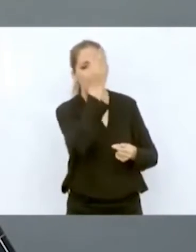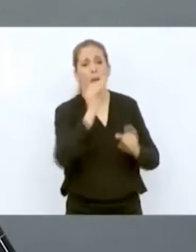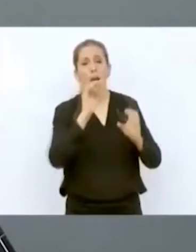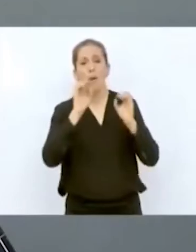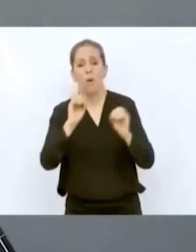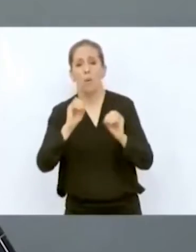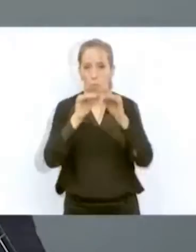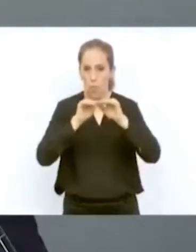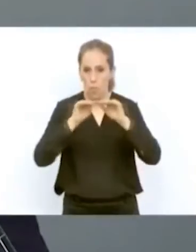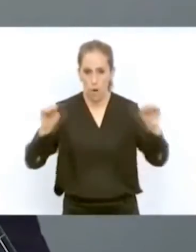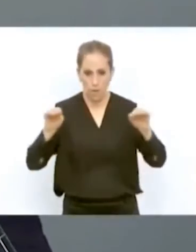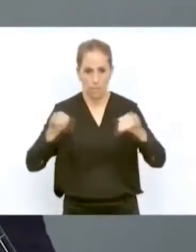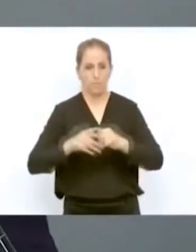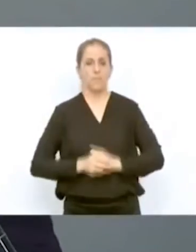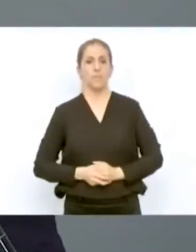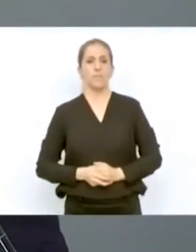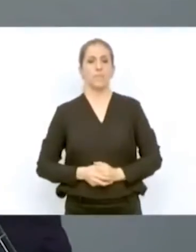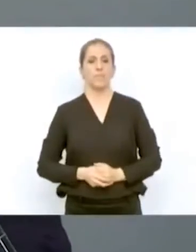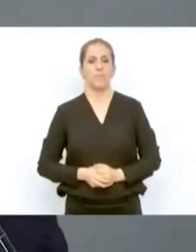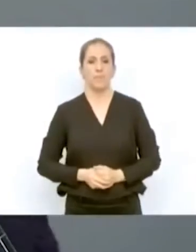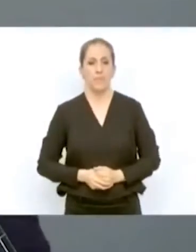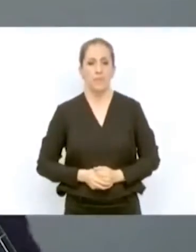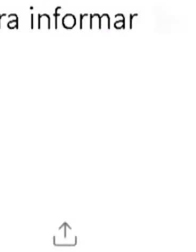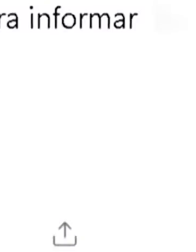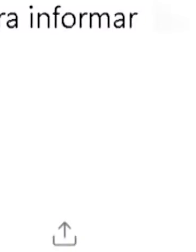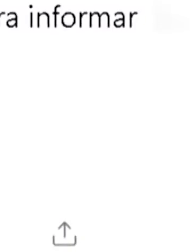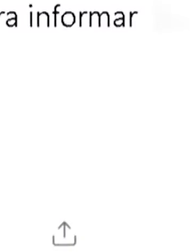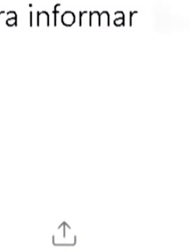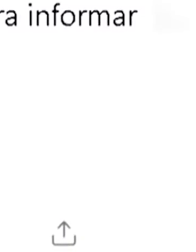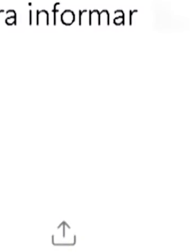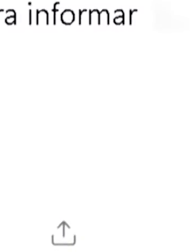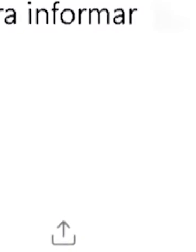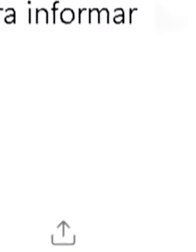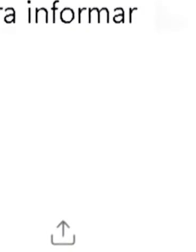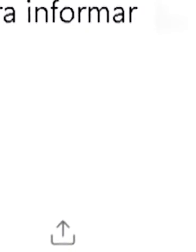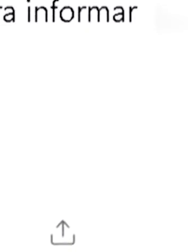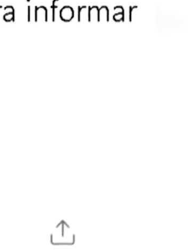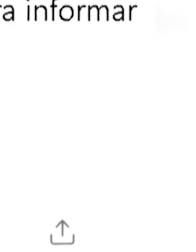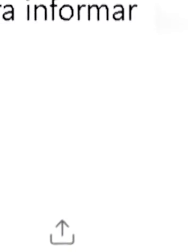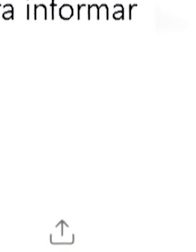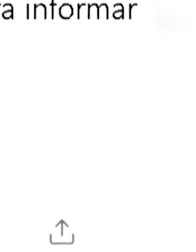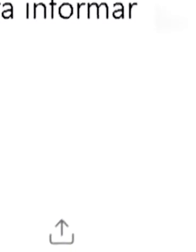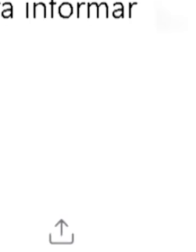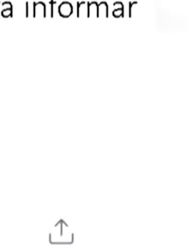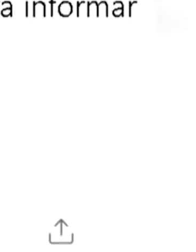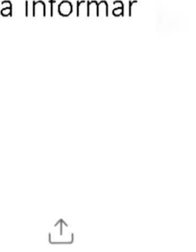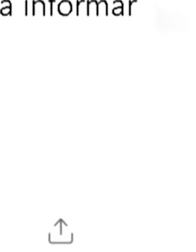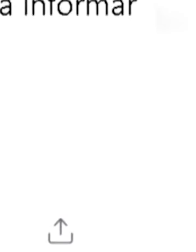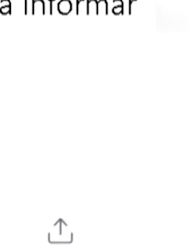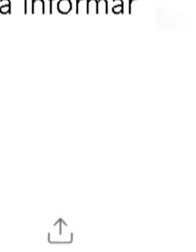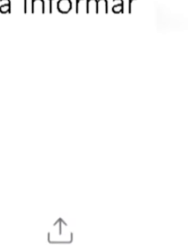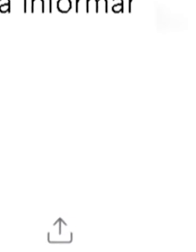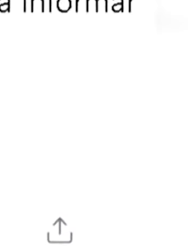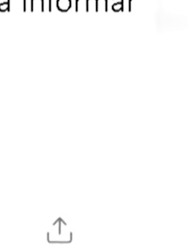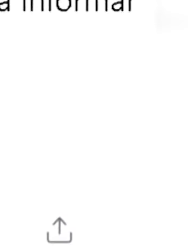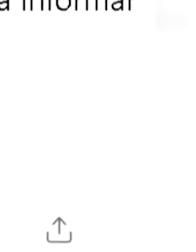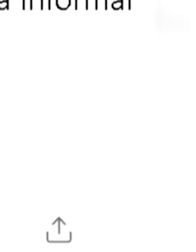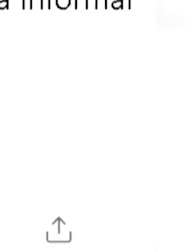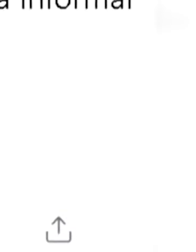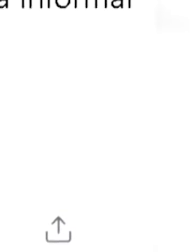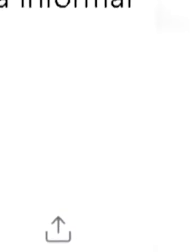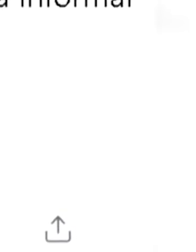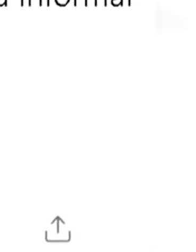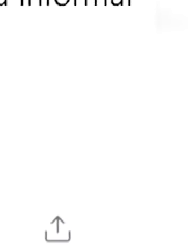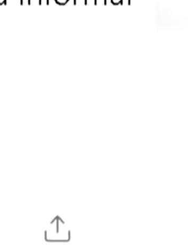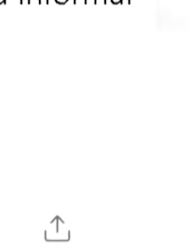pornografía médica ni en detalles escabrosos, señaló. Ante el debate por el estado de salud del mandatario, la presidenta del Instituto Nacional